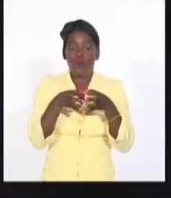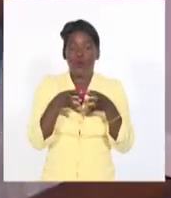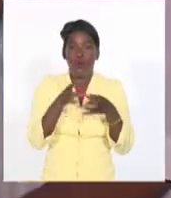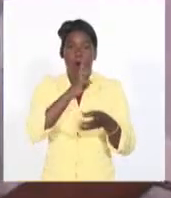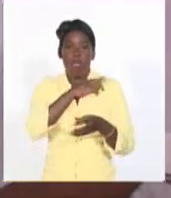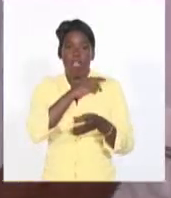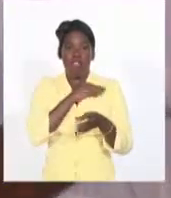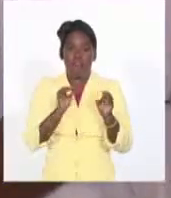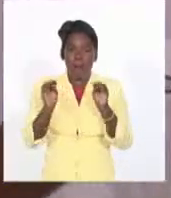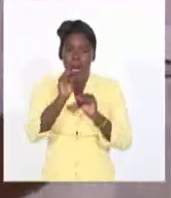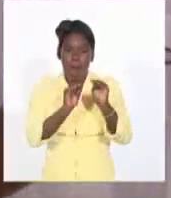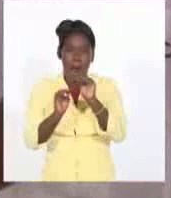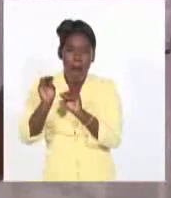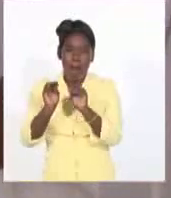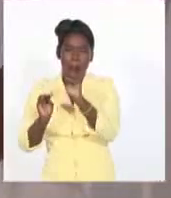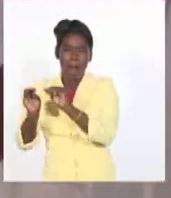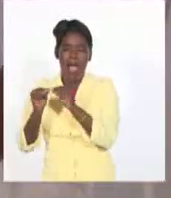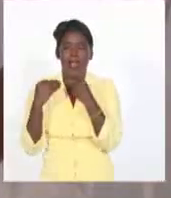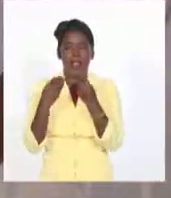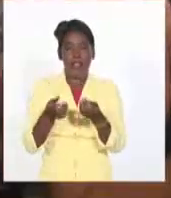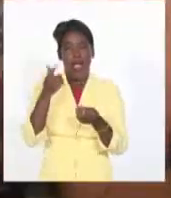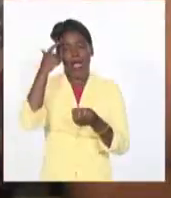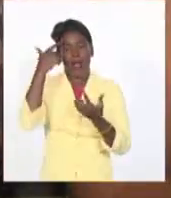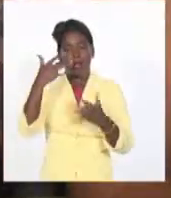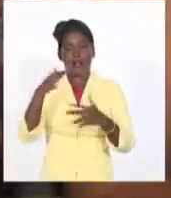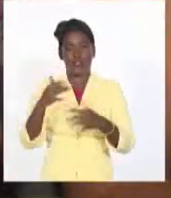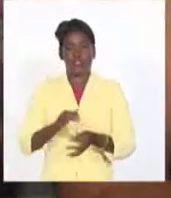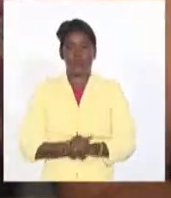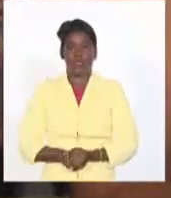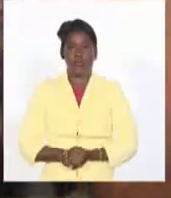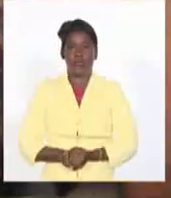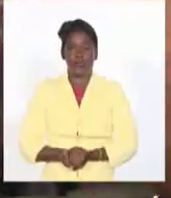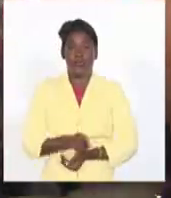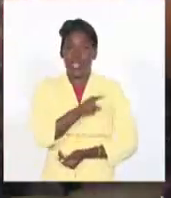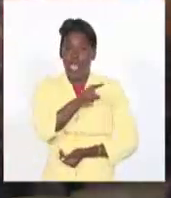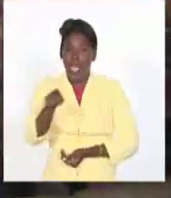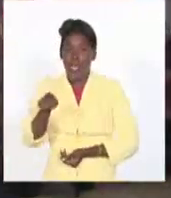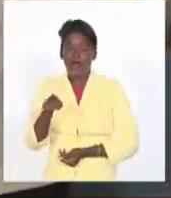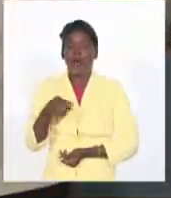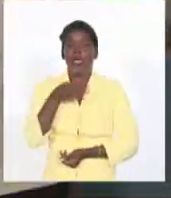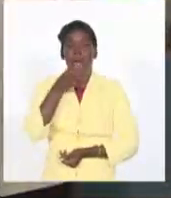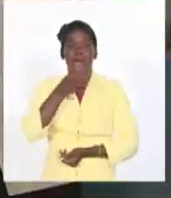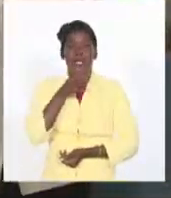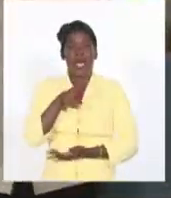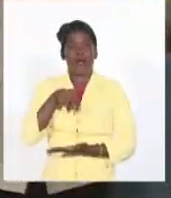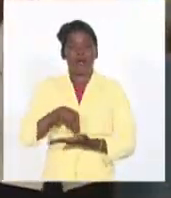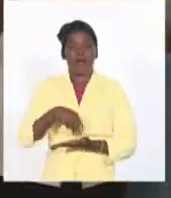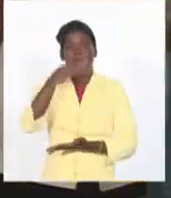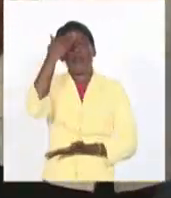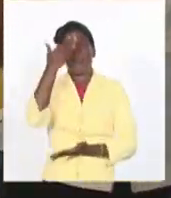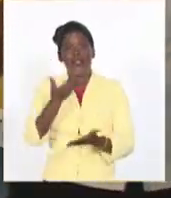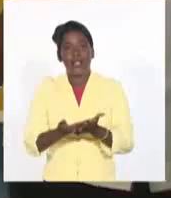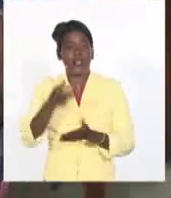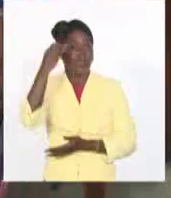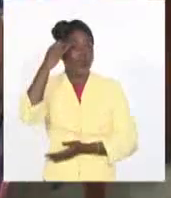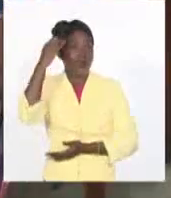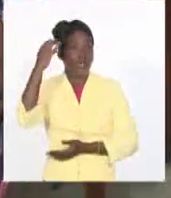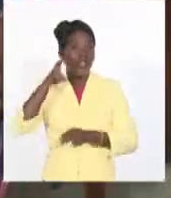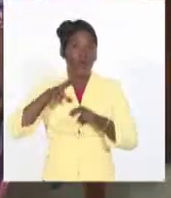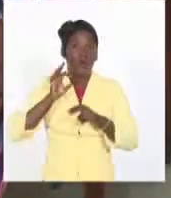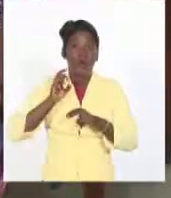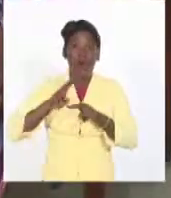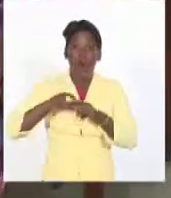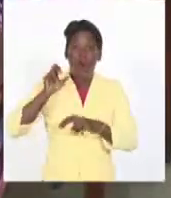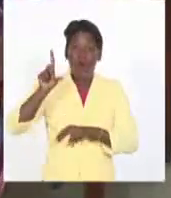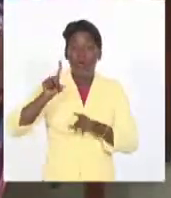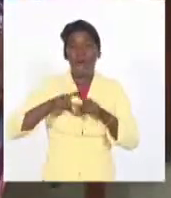fue aprovechada por la Dirección General de la Radio Cubana para reconocer al gobierno holguinero por su imprescindible apoyo en la realización del evento, y de manera